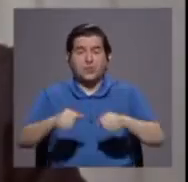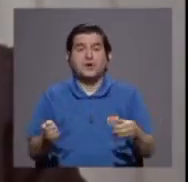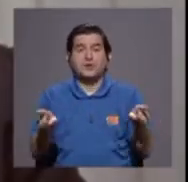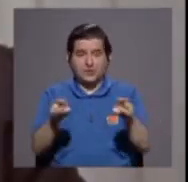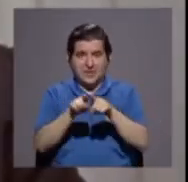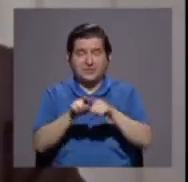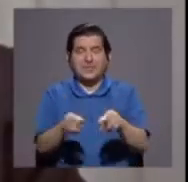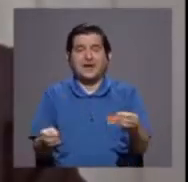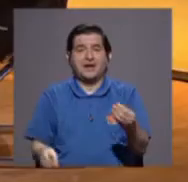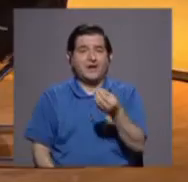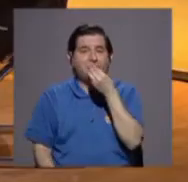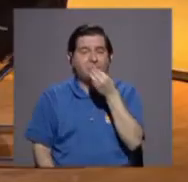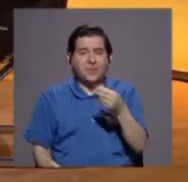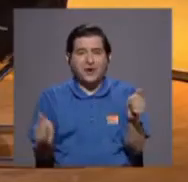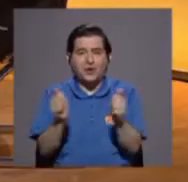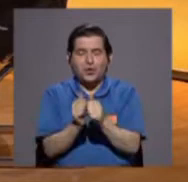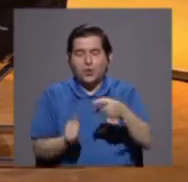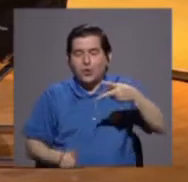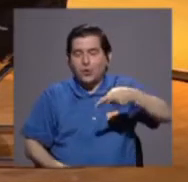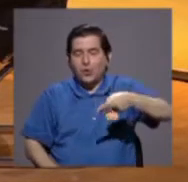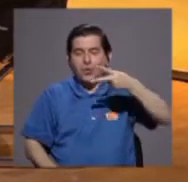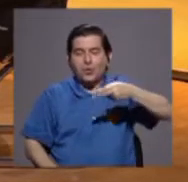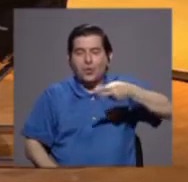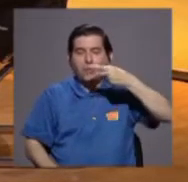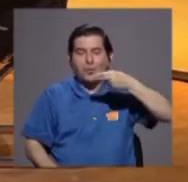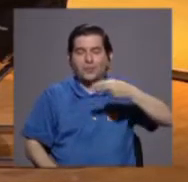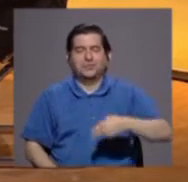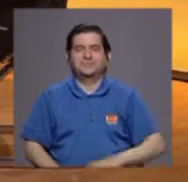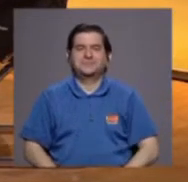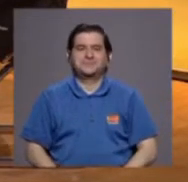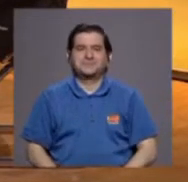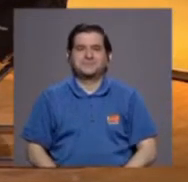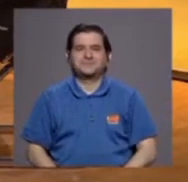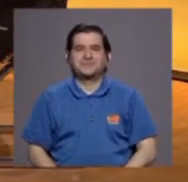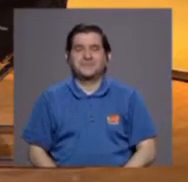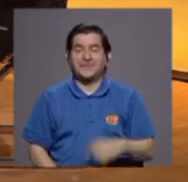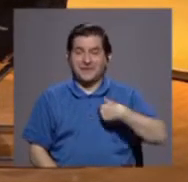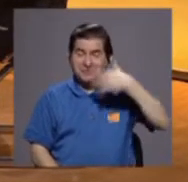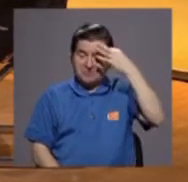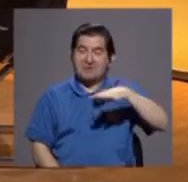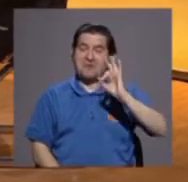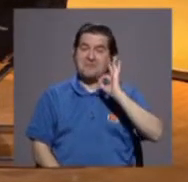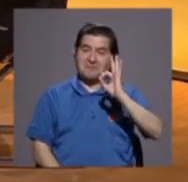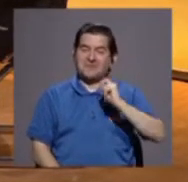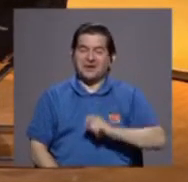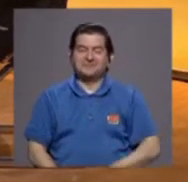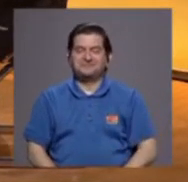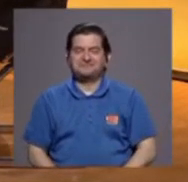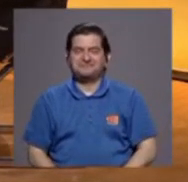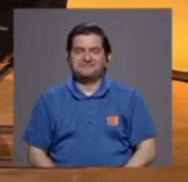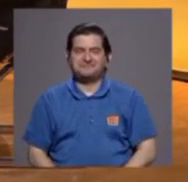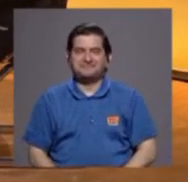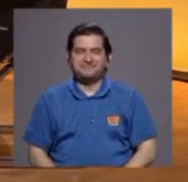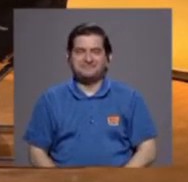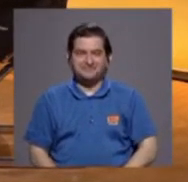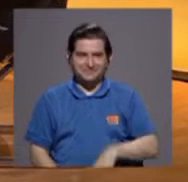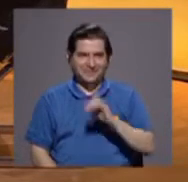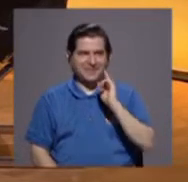palillos. Adelante, Rodrigo. Me parece muy bien. Sí, como